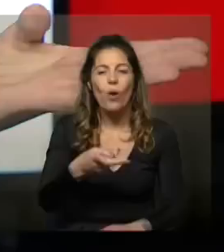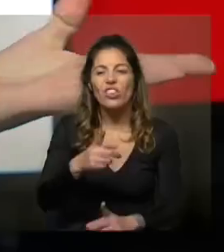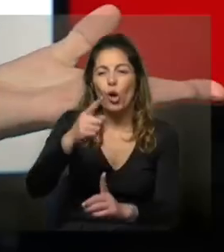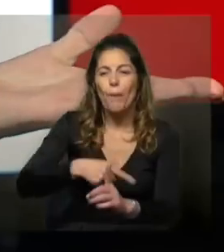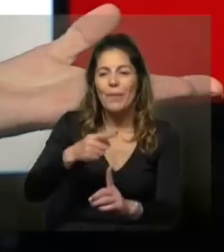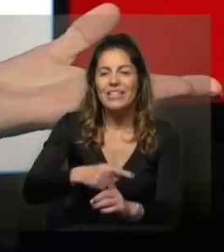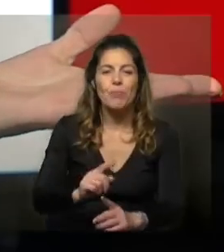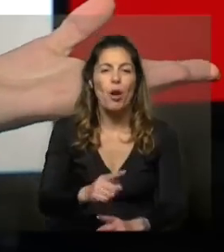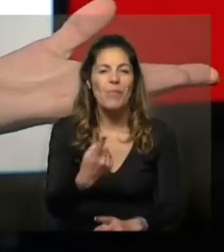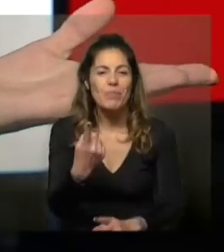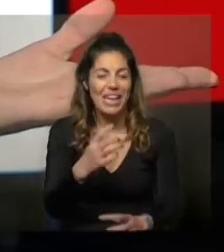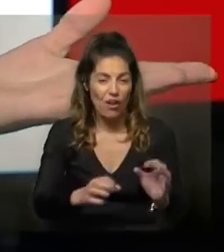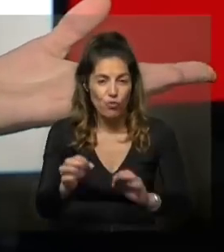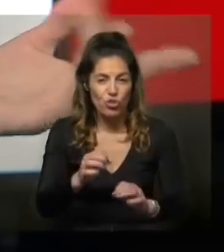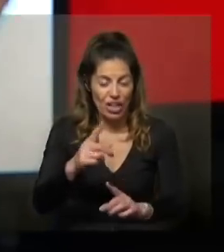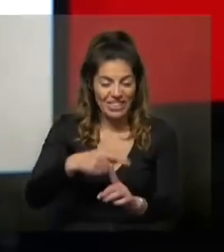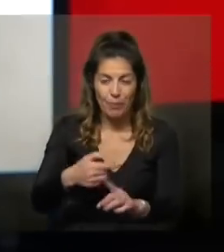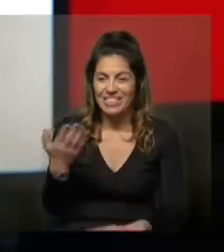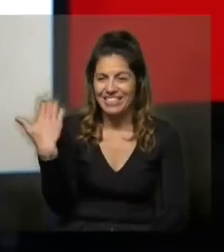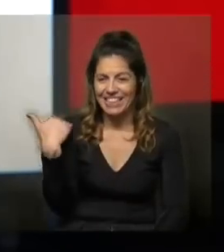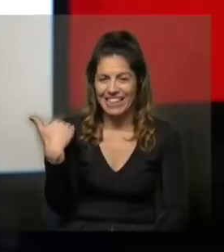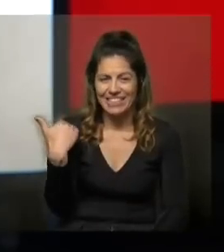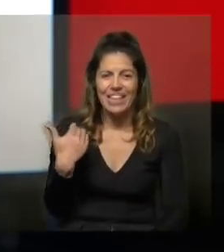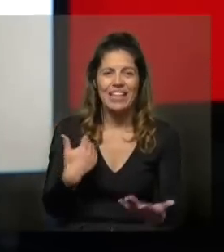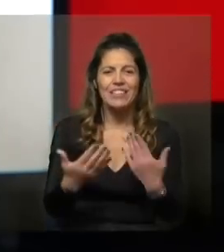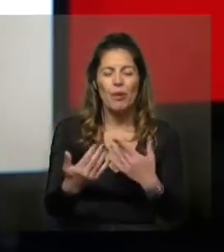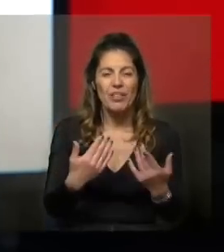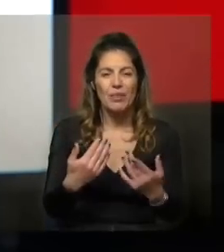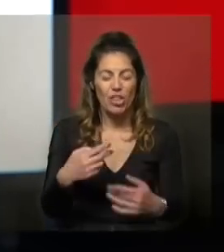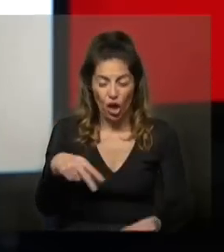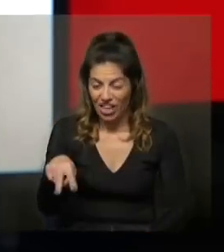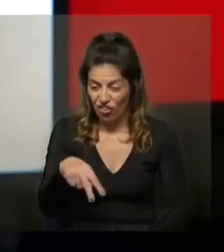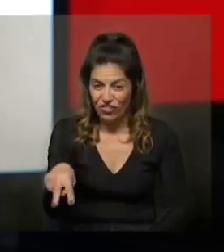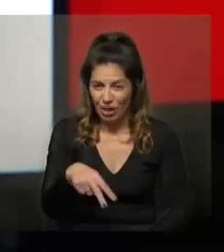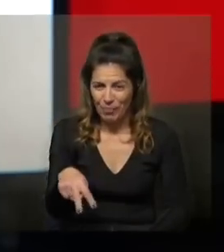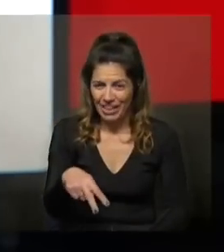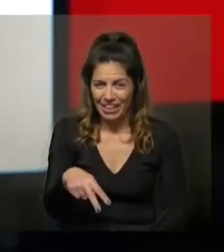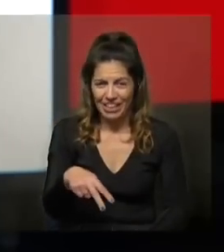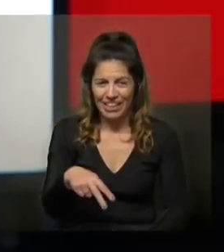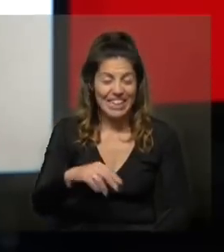alargamos la primera función que fue hace meses y estamos hablando de las personas en noviembre